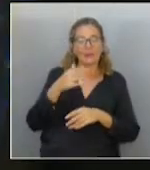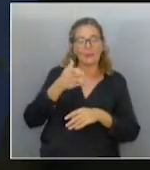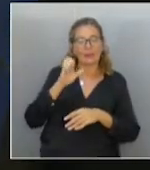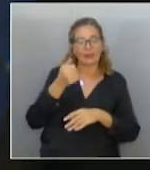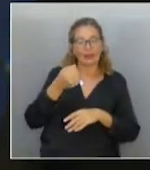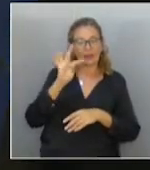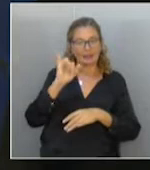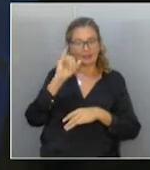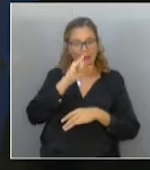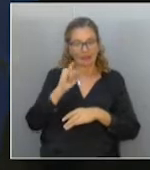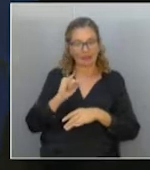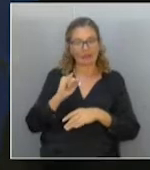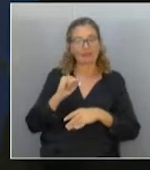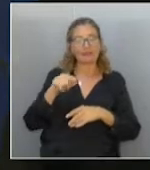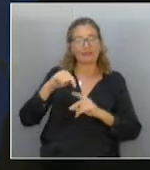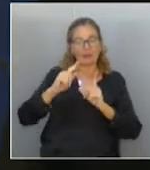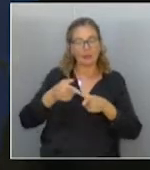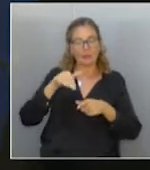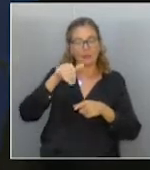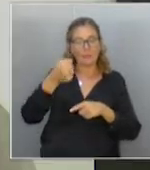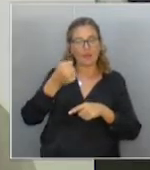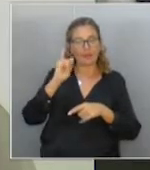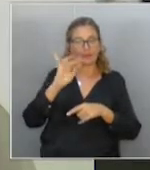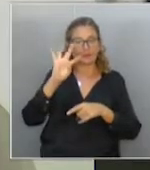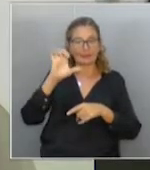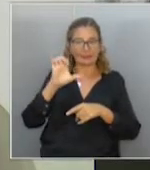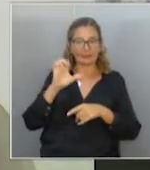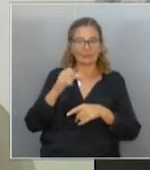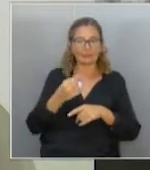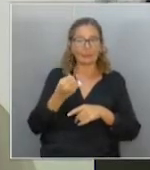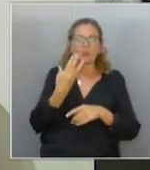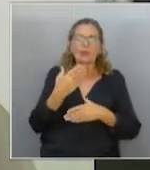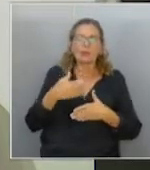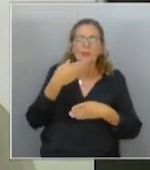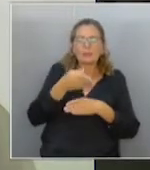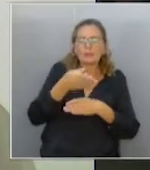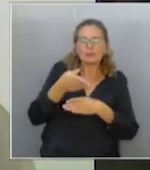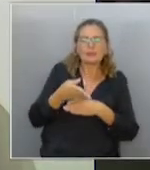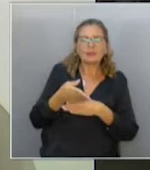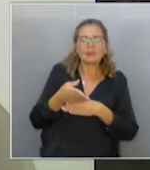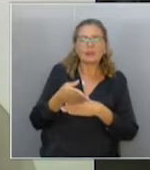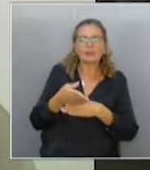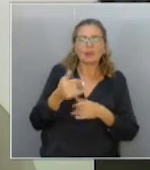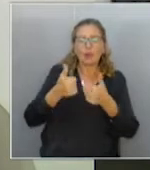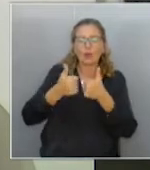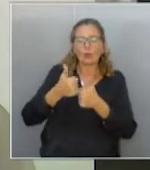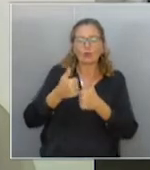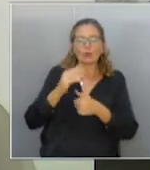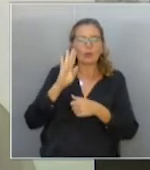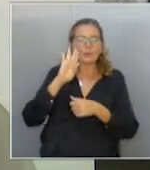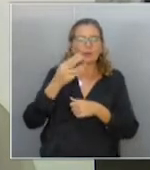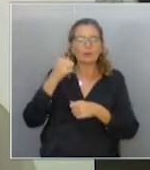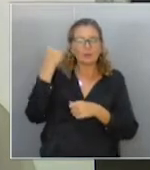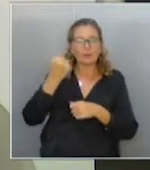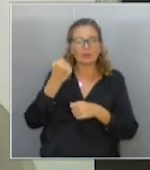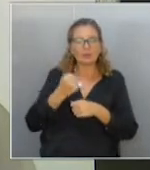Maite Lacaba, para que nos cuenten, ¿no?, por qué participaron de este concurso, por qué les pareció